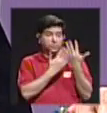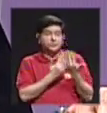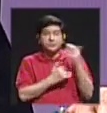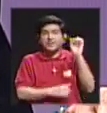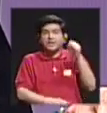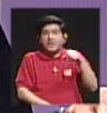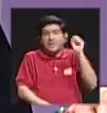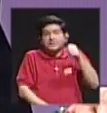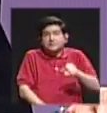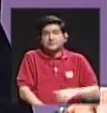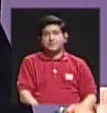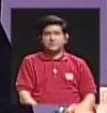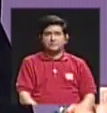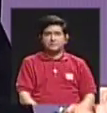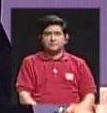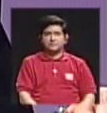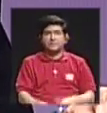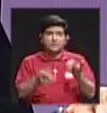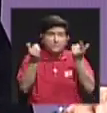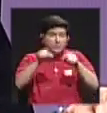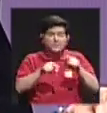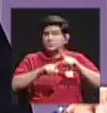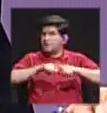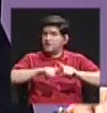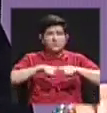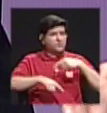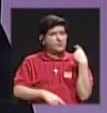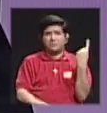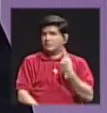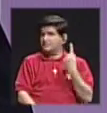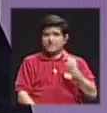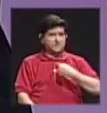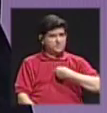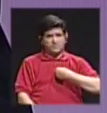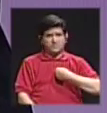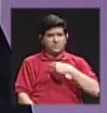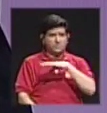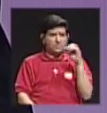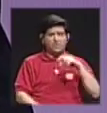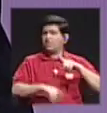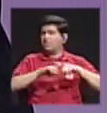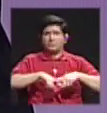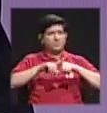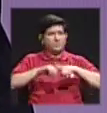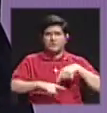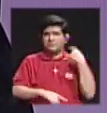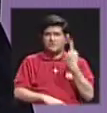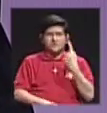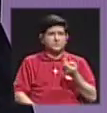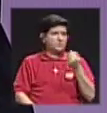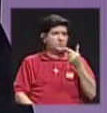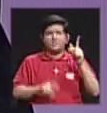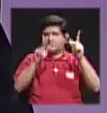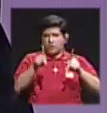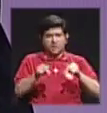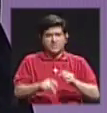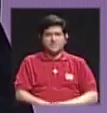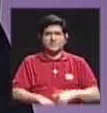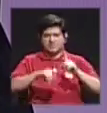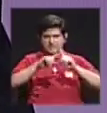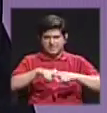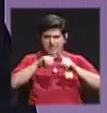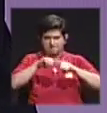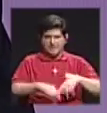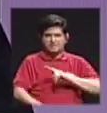que sí. Lo que pasa es que no depende solo de mí, ni depende de unos cuantos. Depende de que